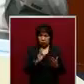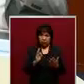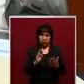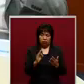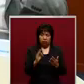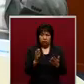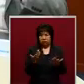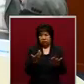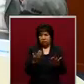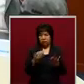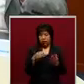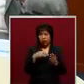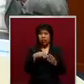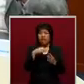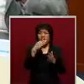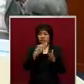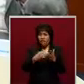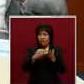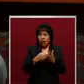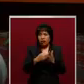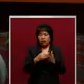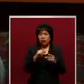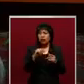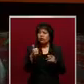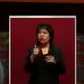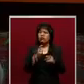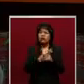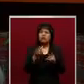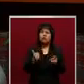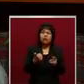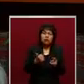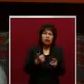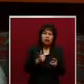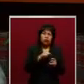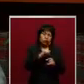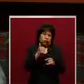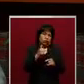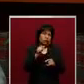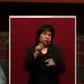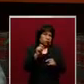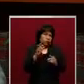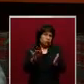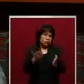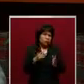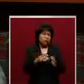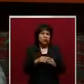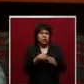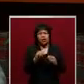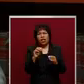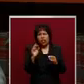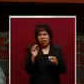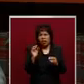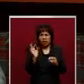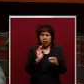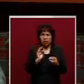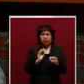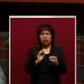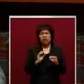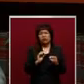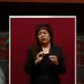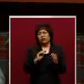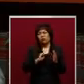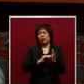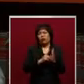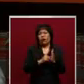mitad, sí. Y los demás no los puedo dejar atrás. Entonces, con los demás puede existir un modelo